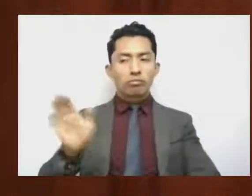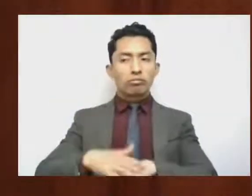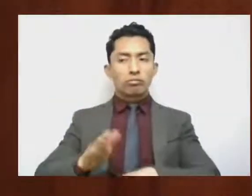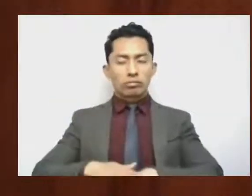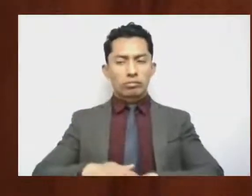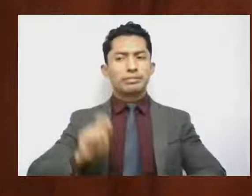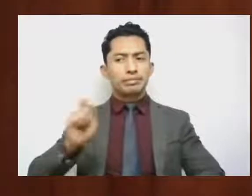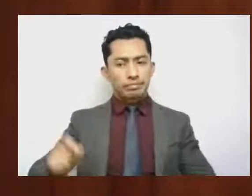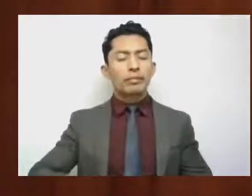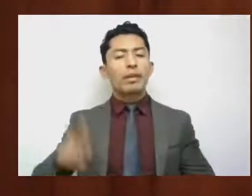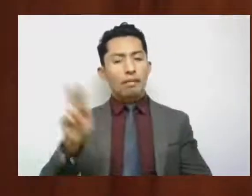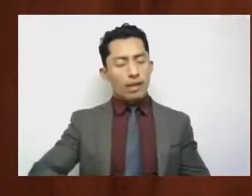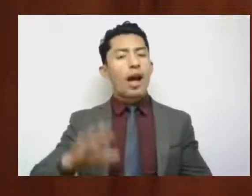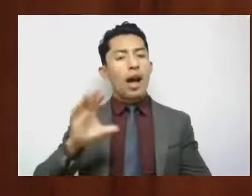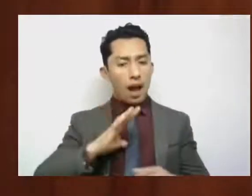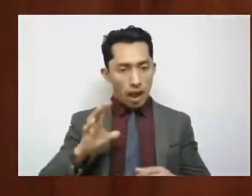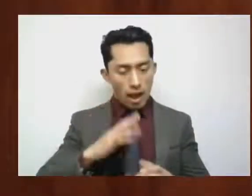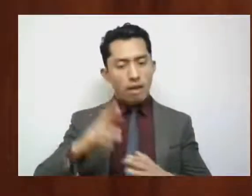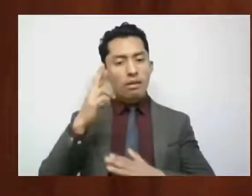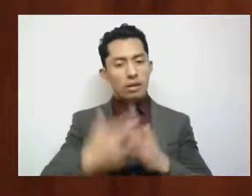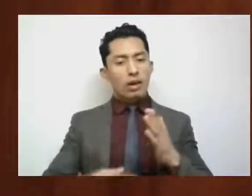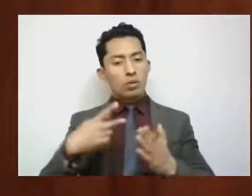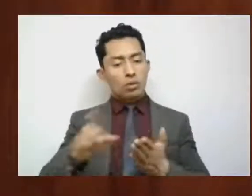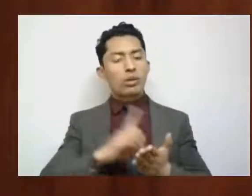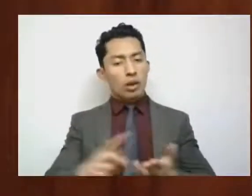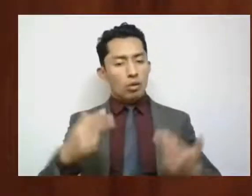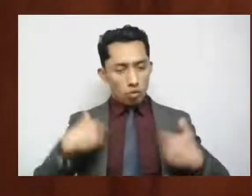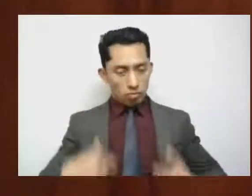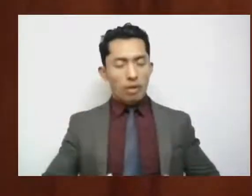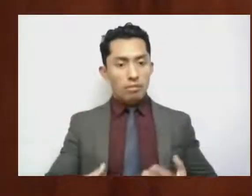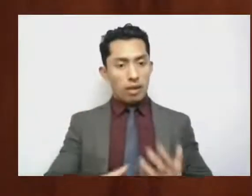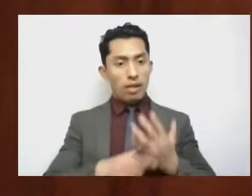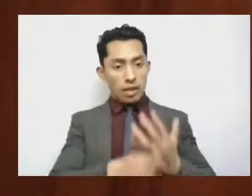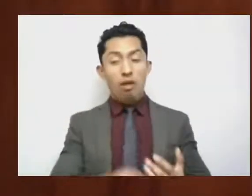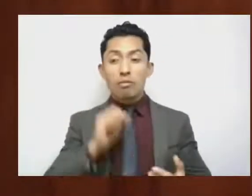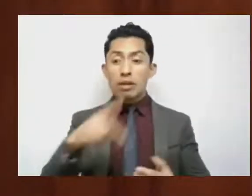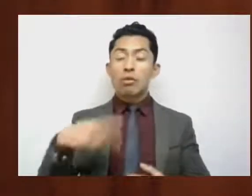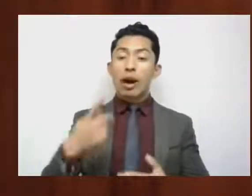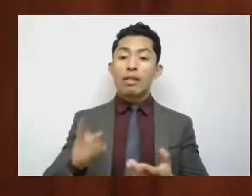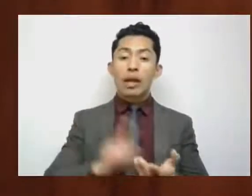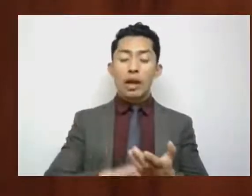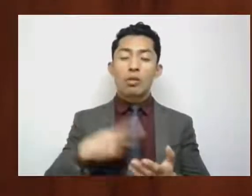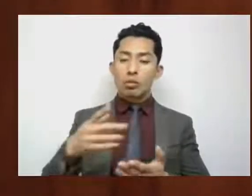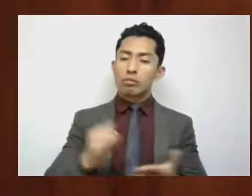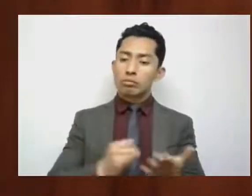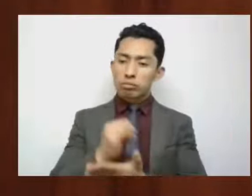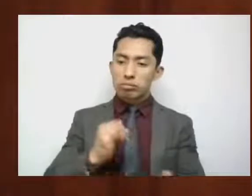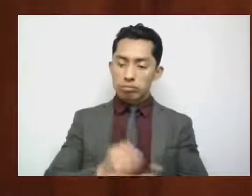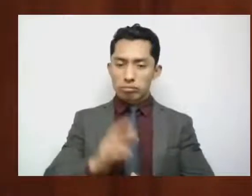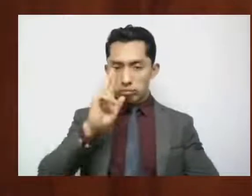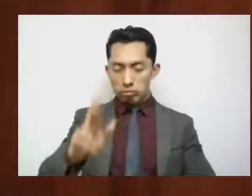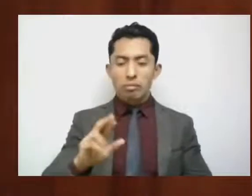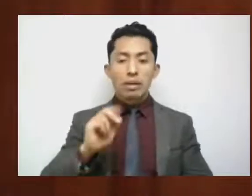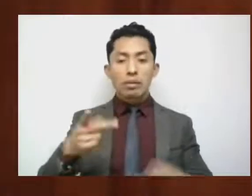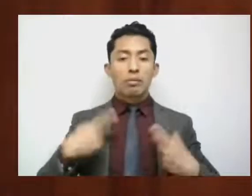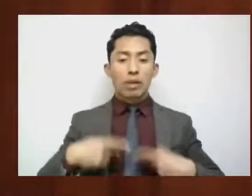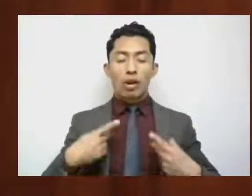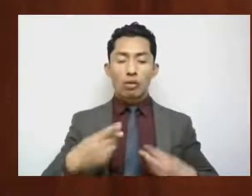incurrió en violaciones a los derechos humanos, a la seguridad jurídica y a la libertad personal,